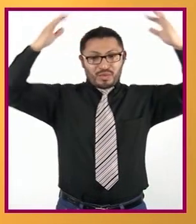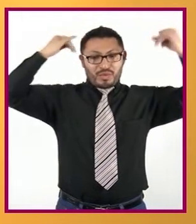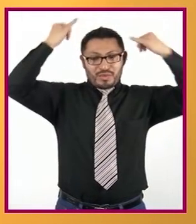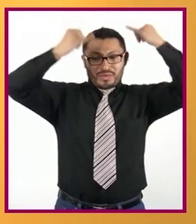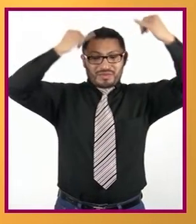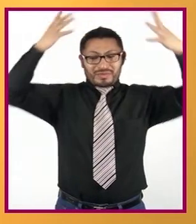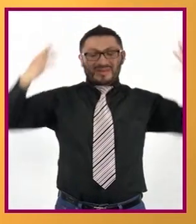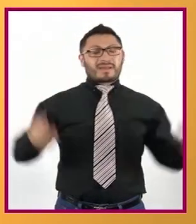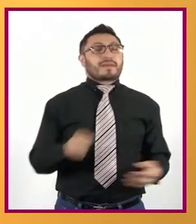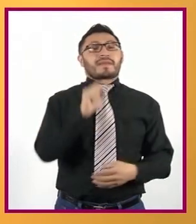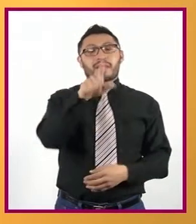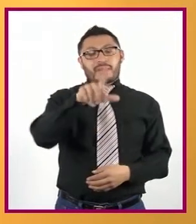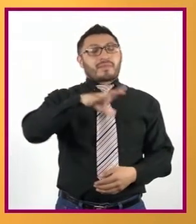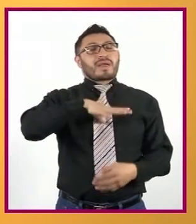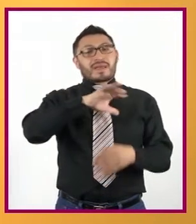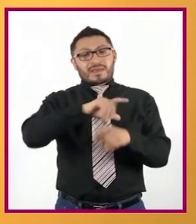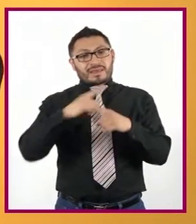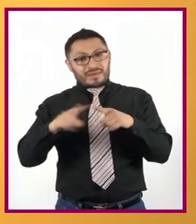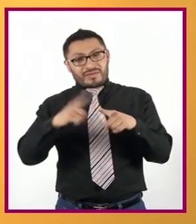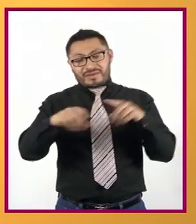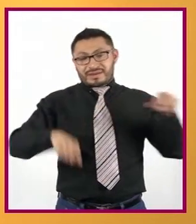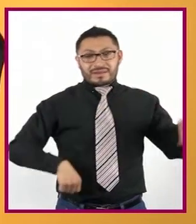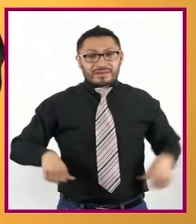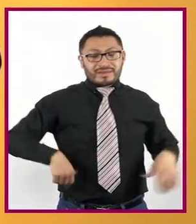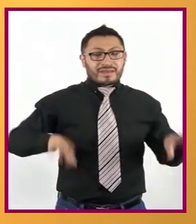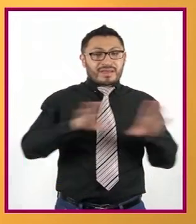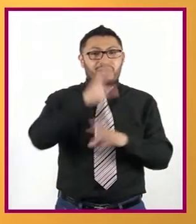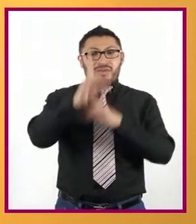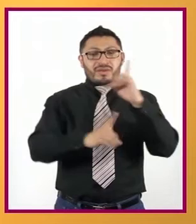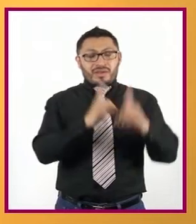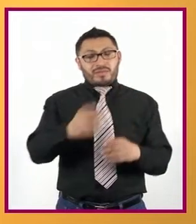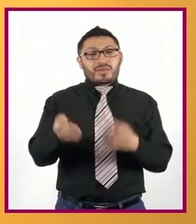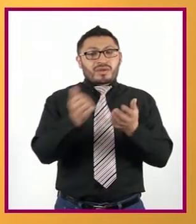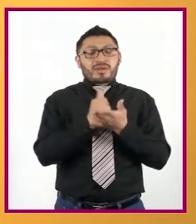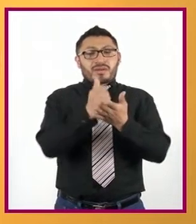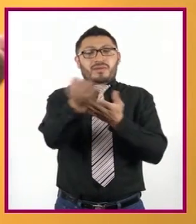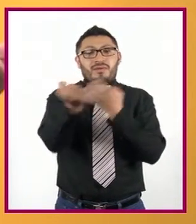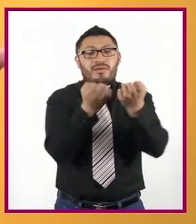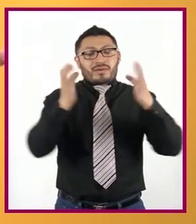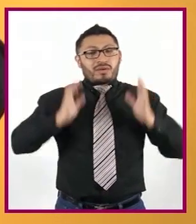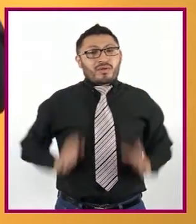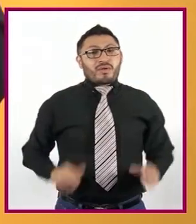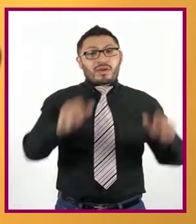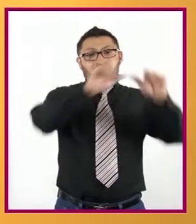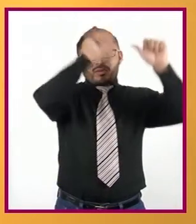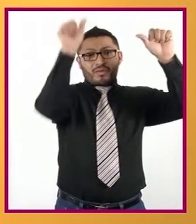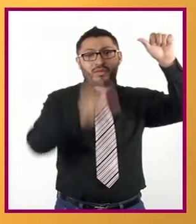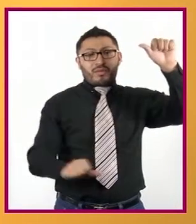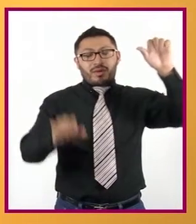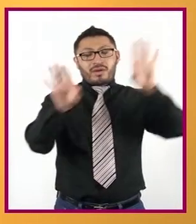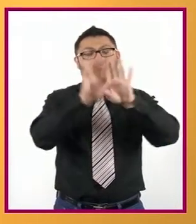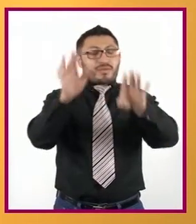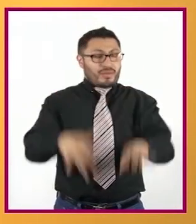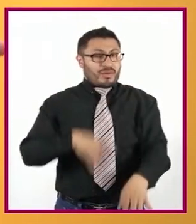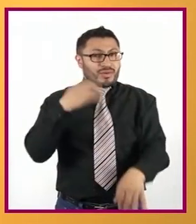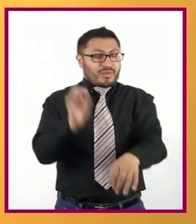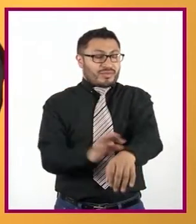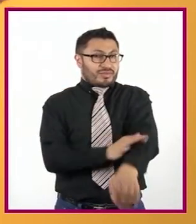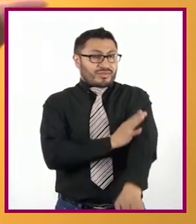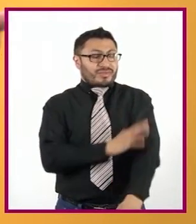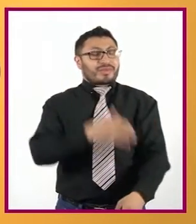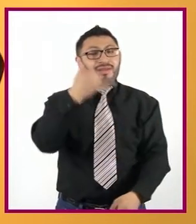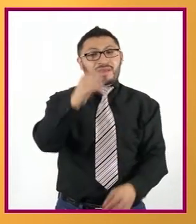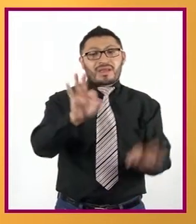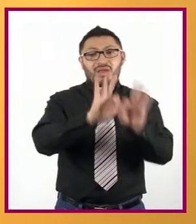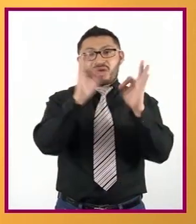otras aficiones como los deportes que nos ayudan a ejercitar el cuerpo, las artes que sensibilizan y son un medio